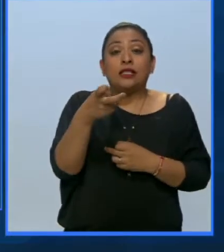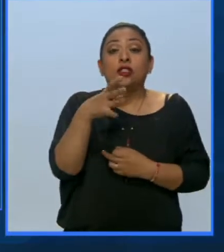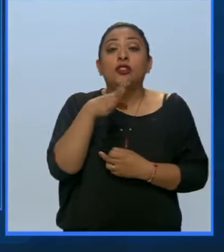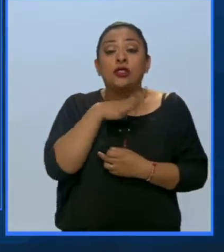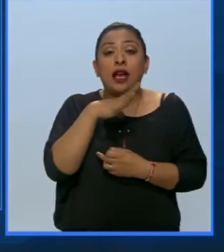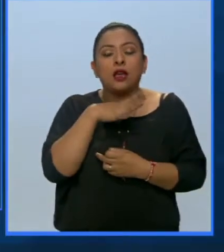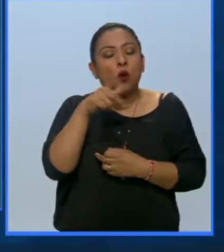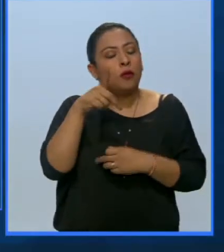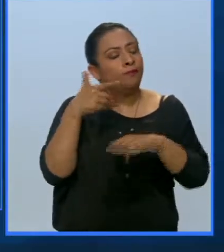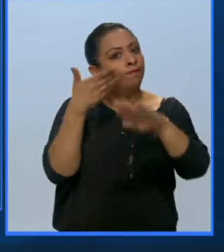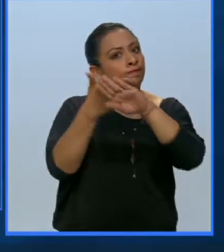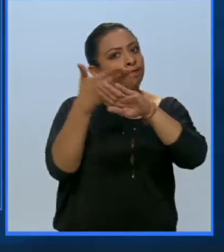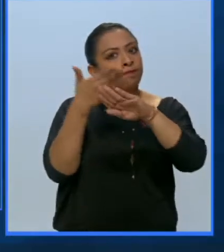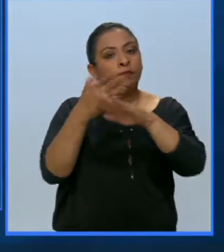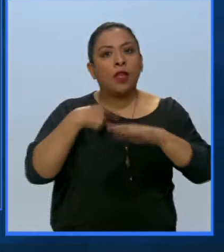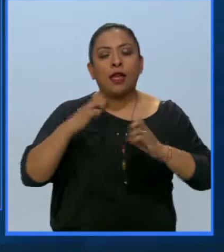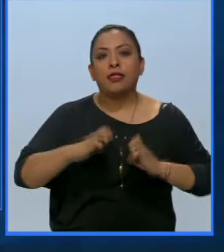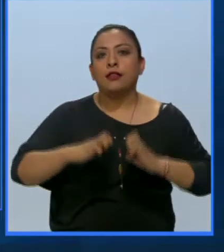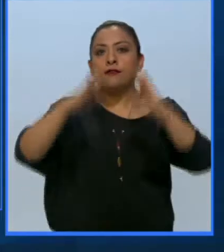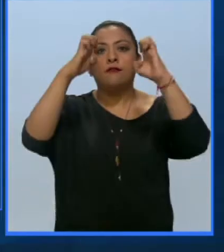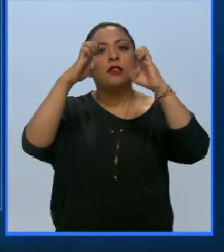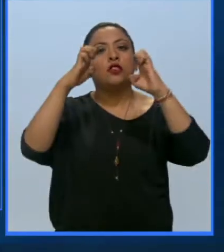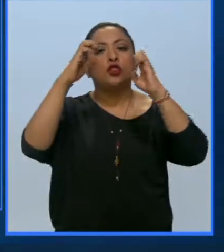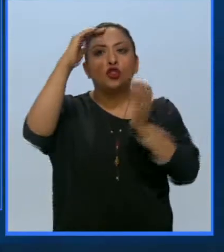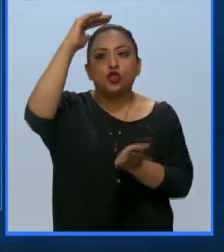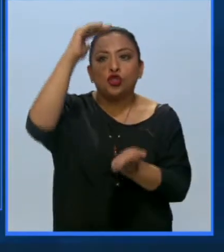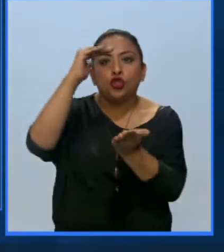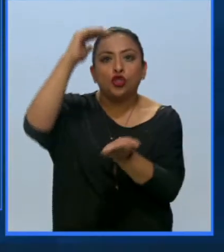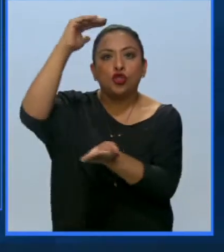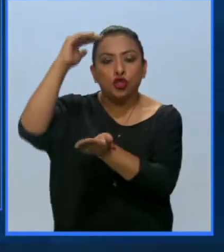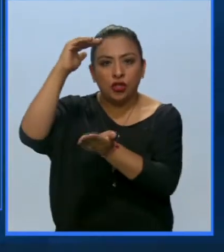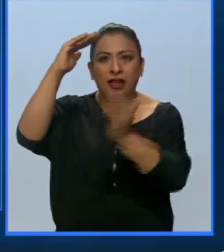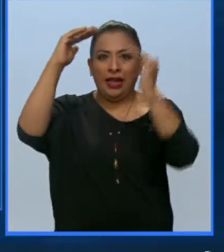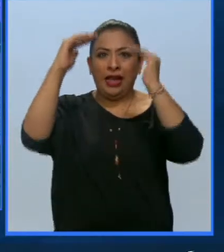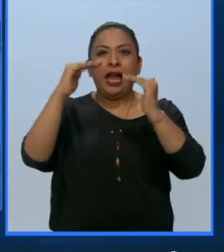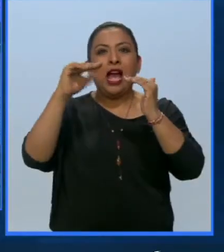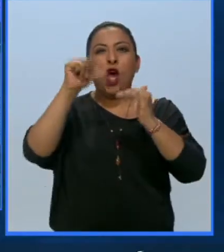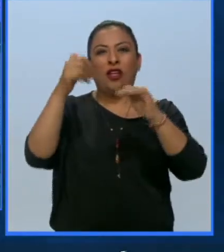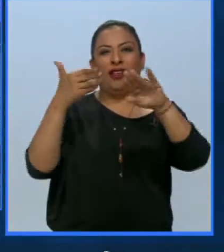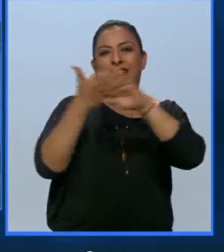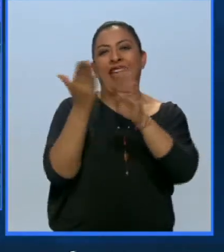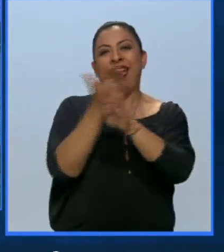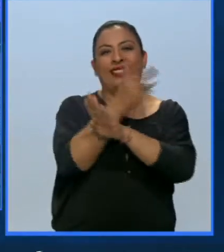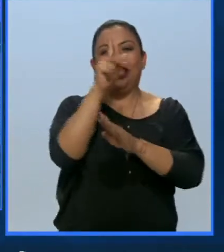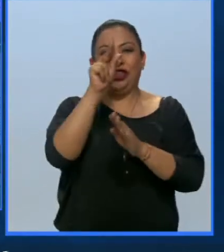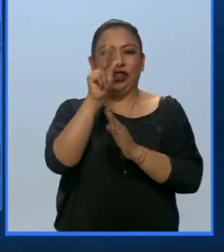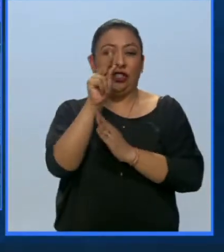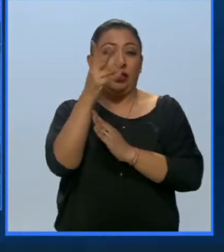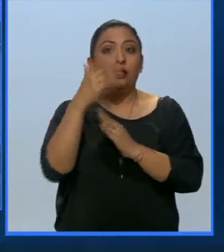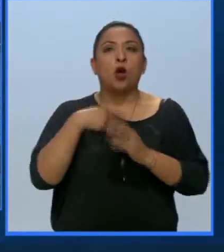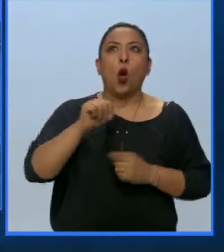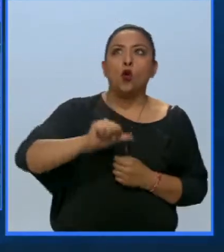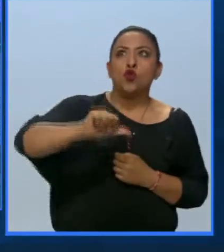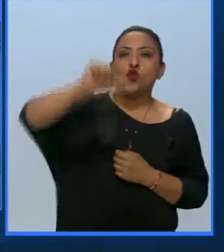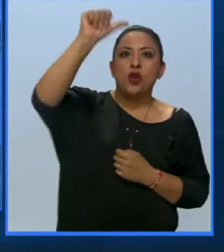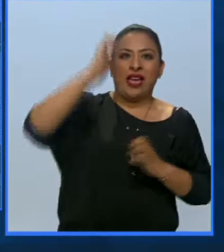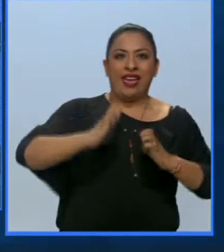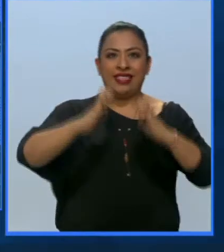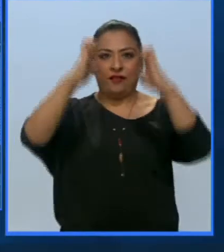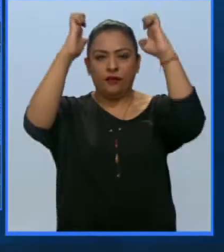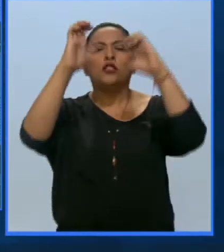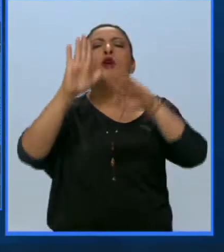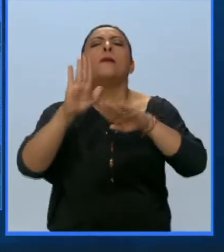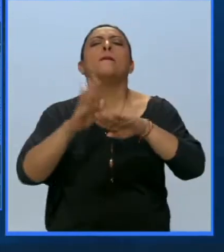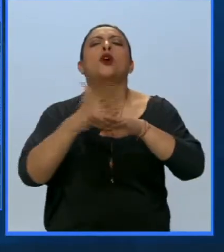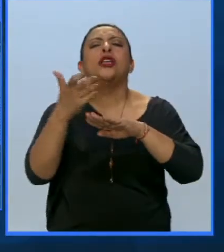potencialmente amenazan a edificios más pequeños que los que se vieron afectados en 85, que fueron mucho más altos. ¿Por qué?